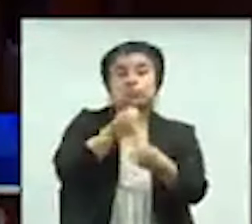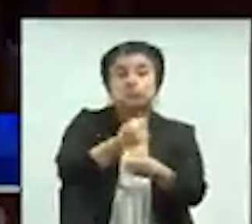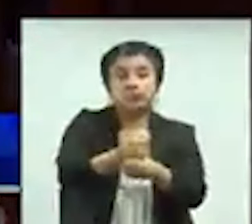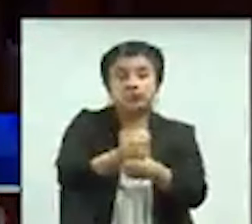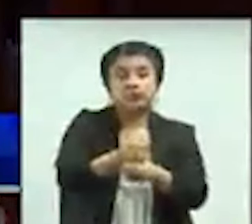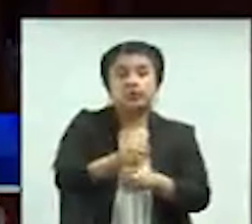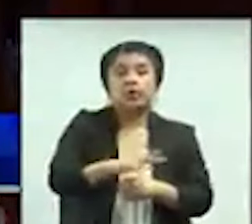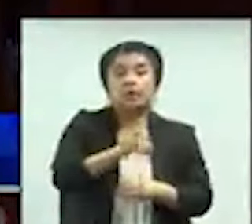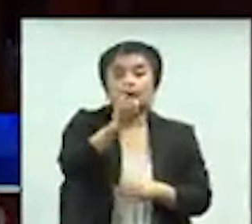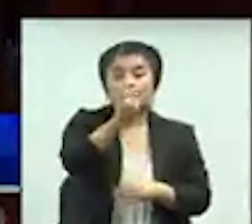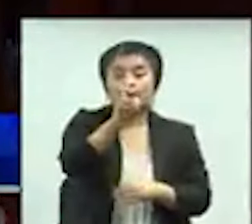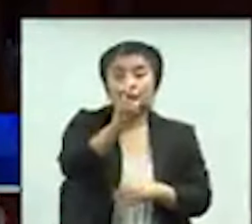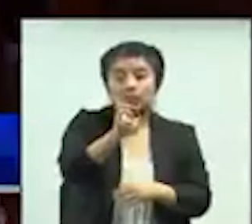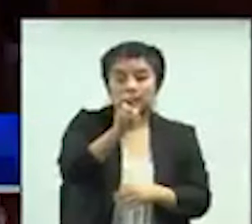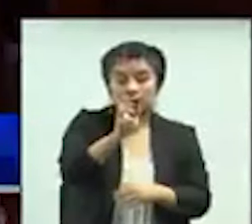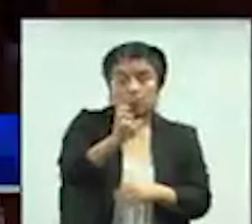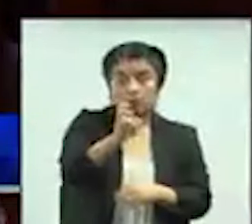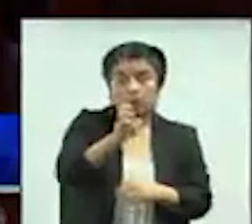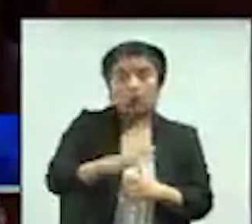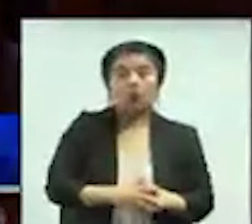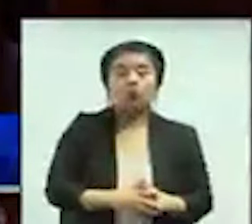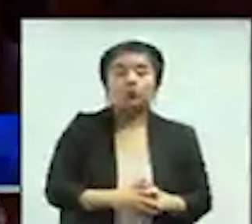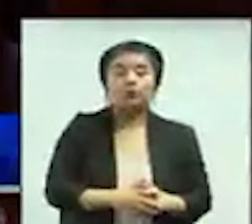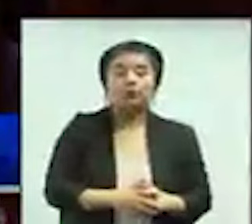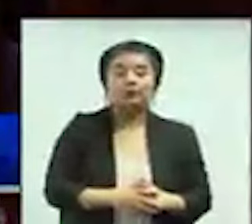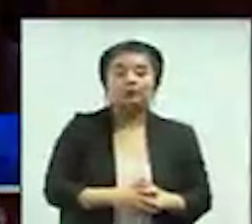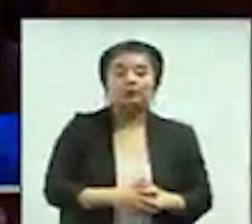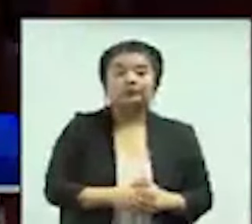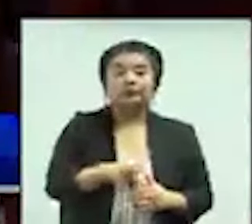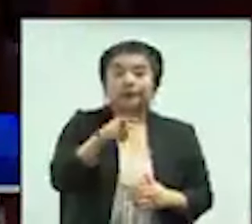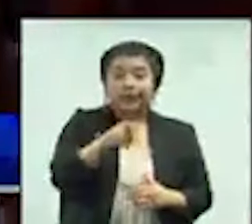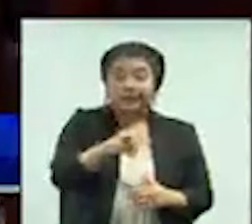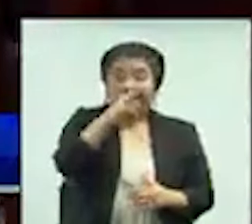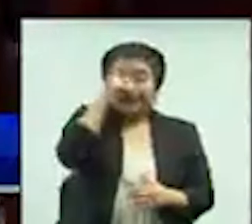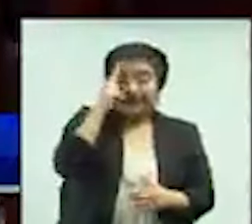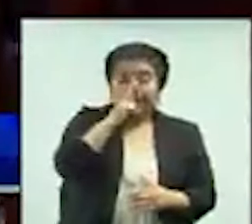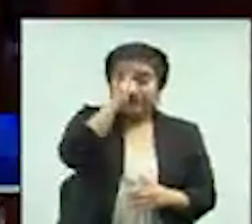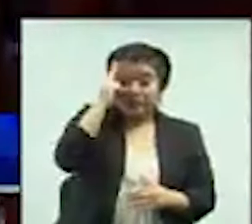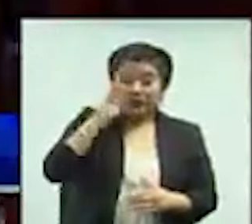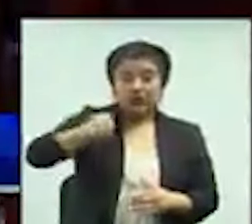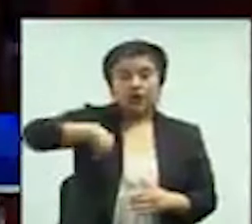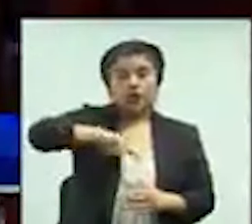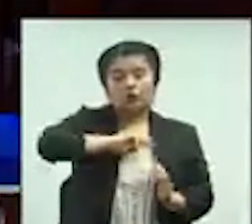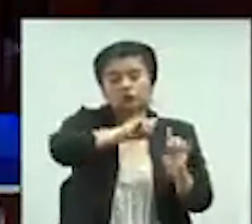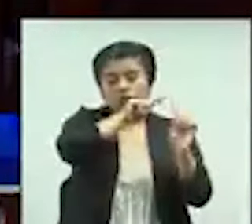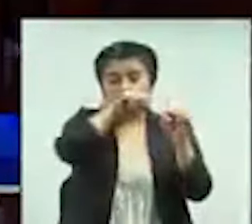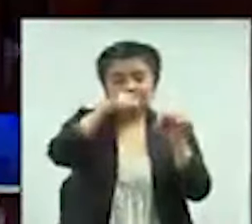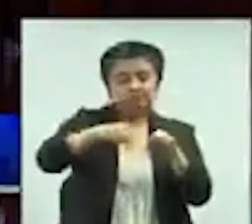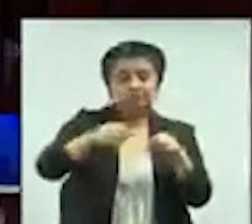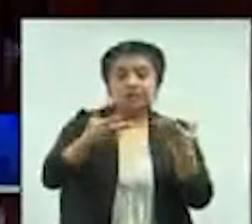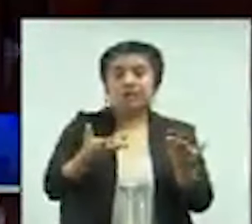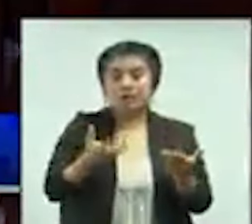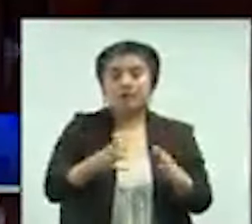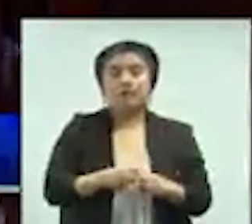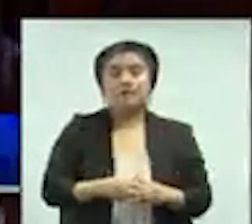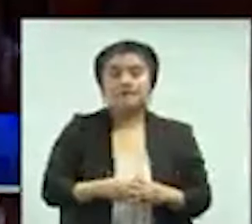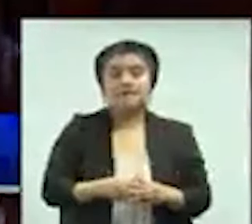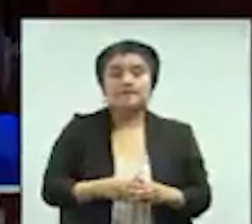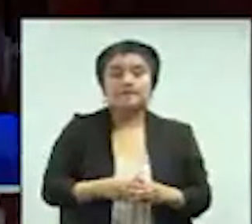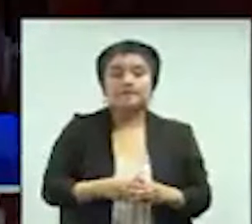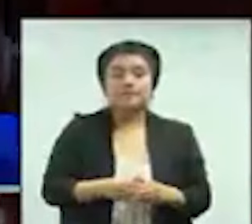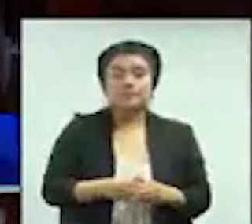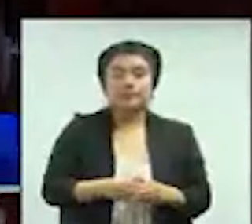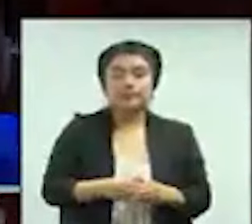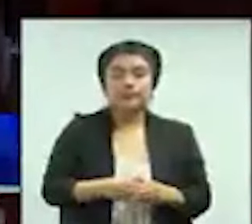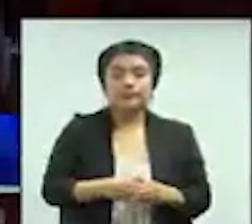Y es precisamente esa razón que nos ha motivado a poder el día de